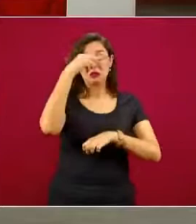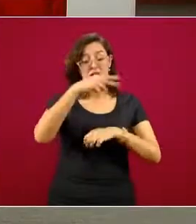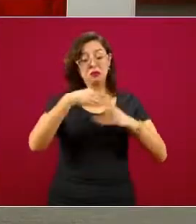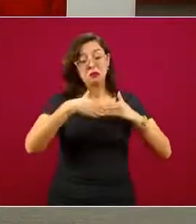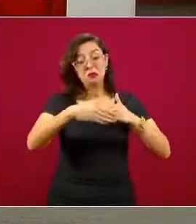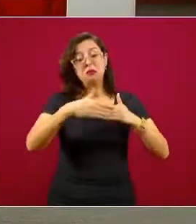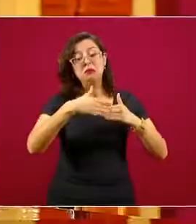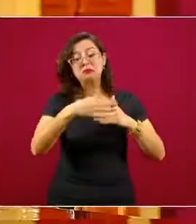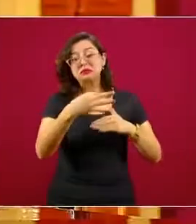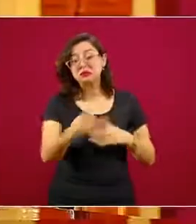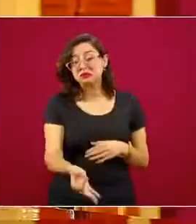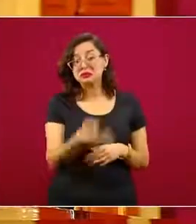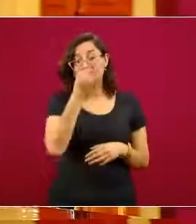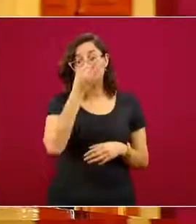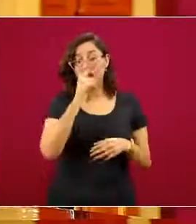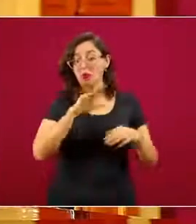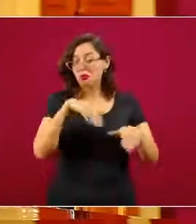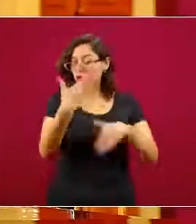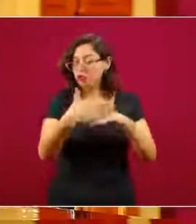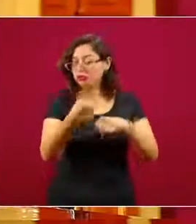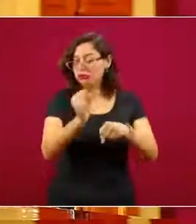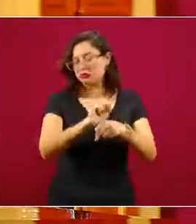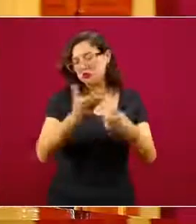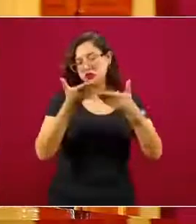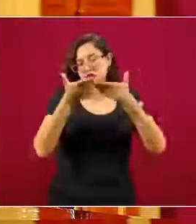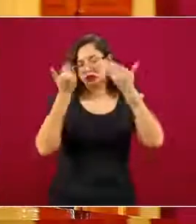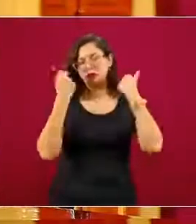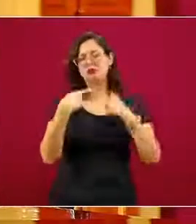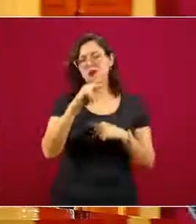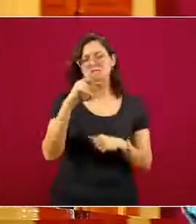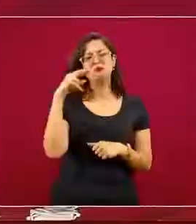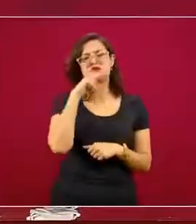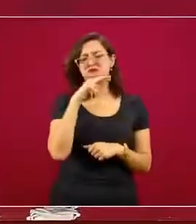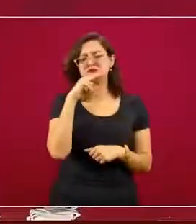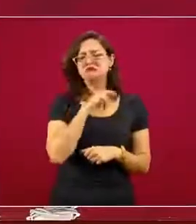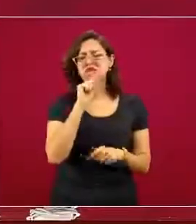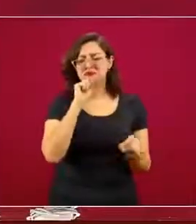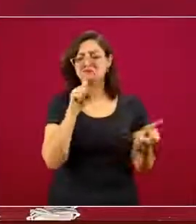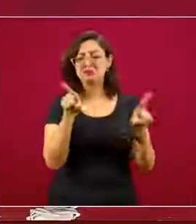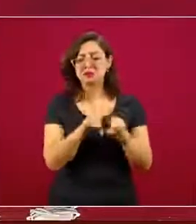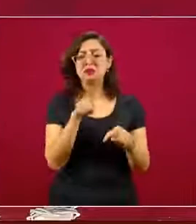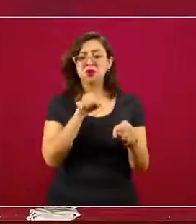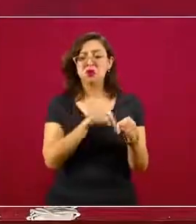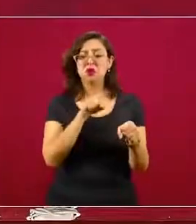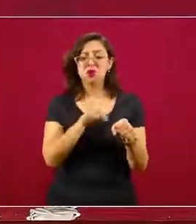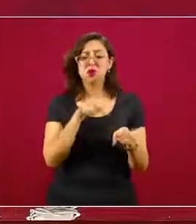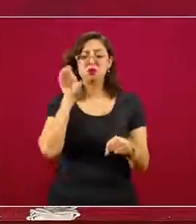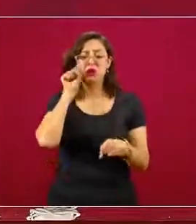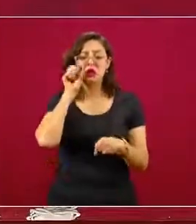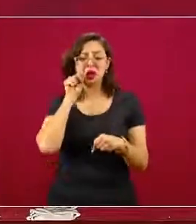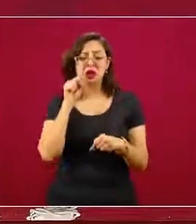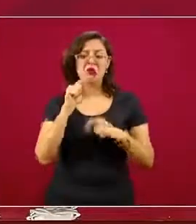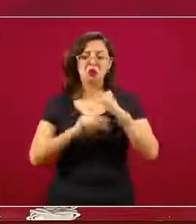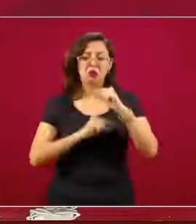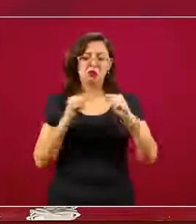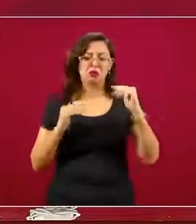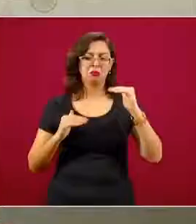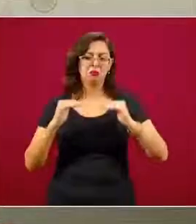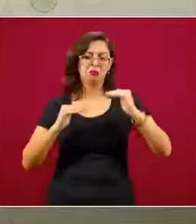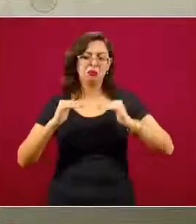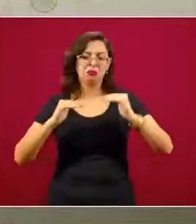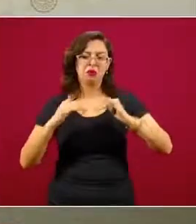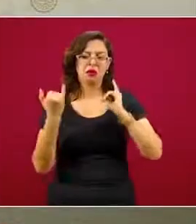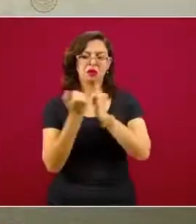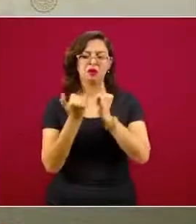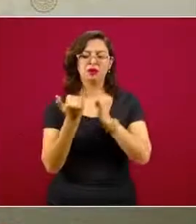pronto, no puedo garantizar que la siguiente semana, pero muy pronto ya pase también al color naranja y se empiecen a mantener en las mismas